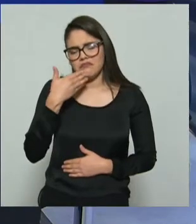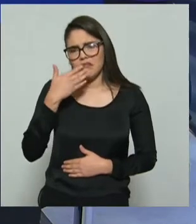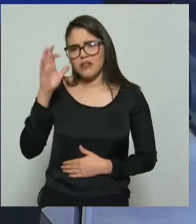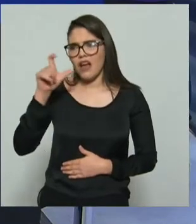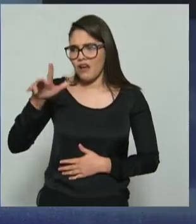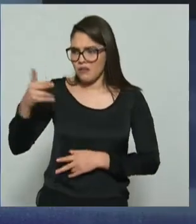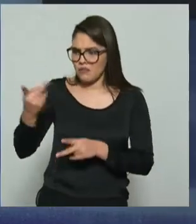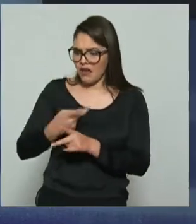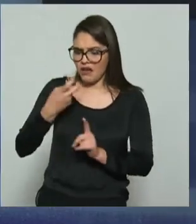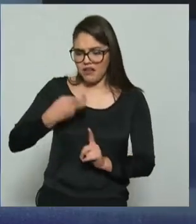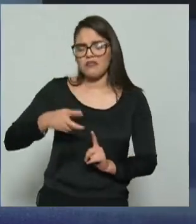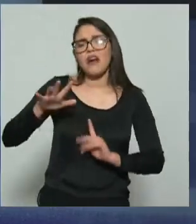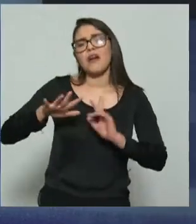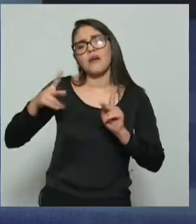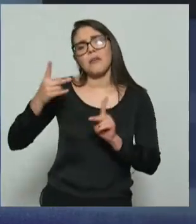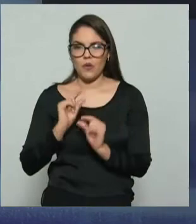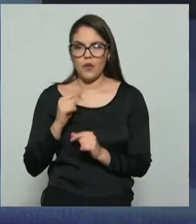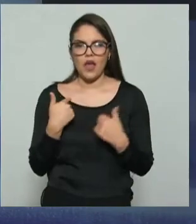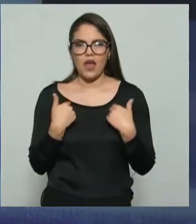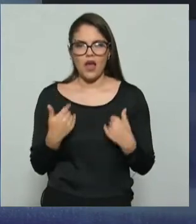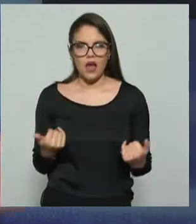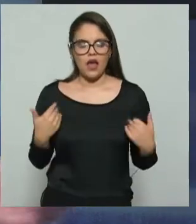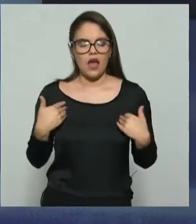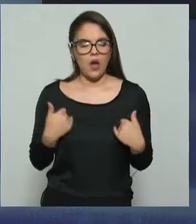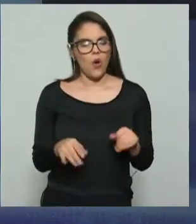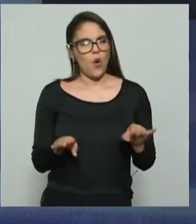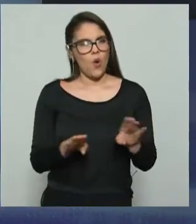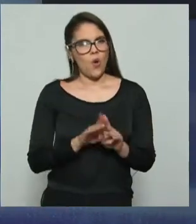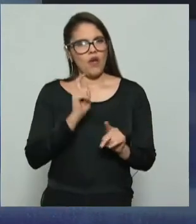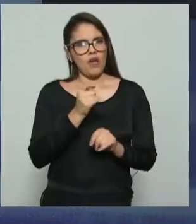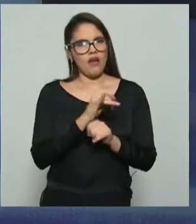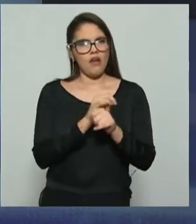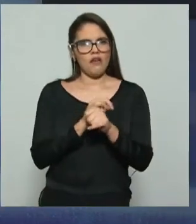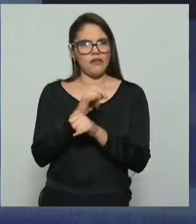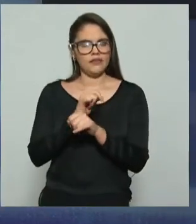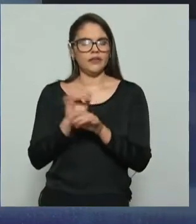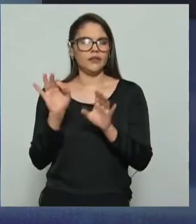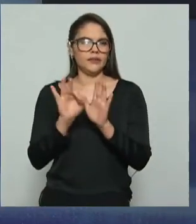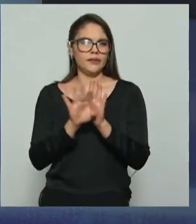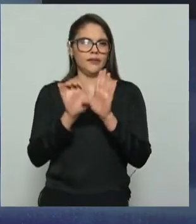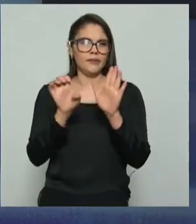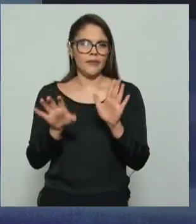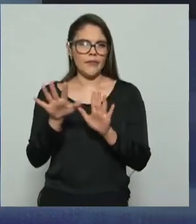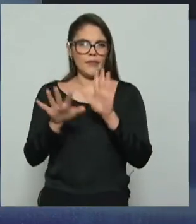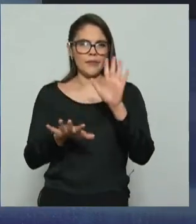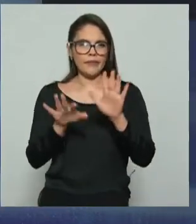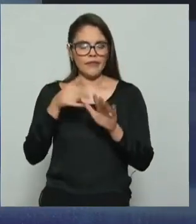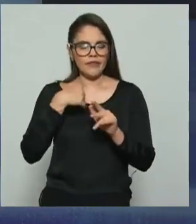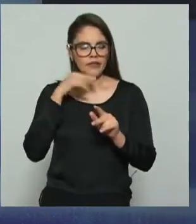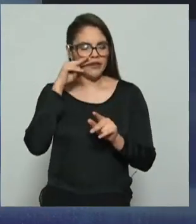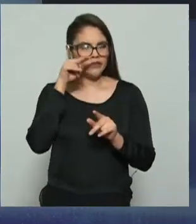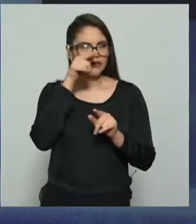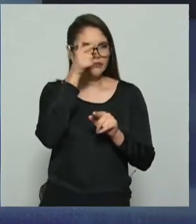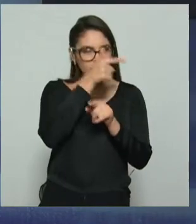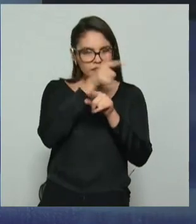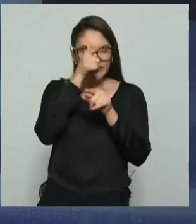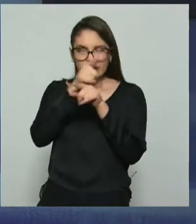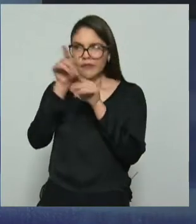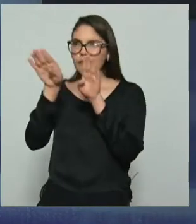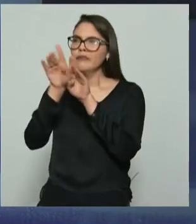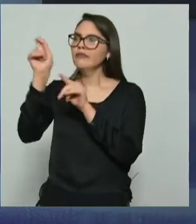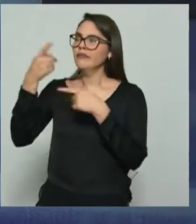como es algo que no, es en los procesos hay que poder probar las cosas, ¿no? Y en ese sentido, bueno,